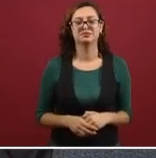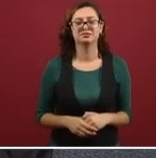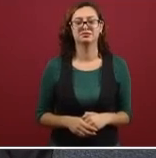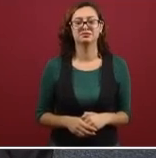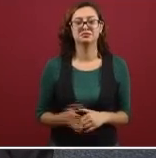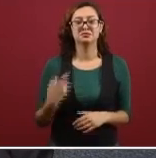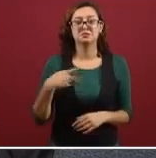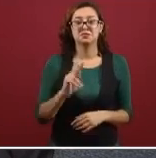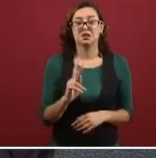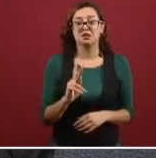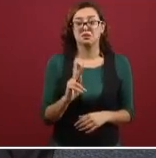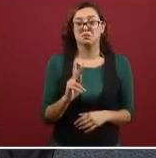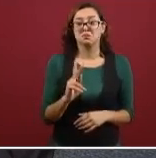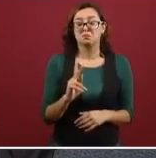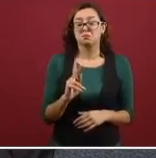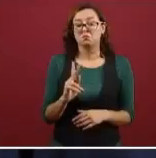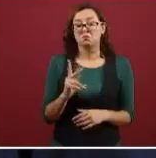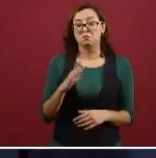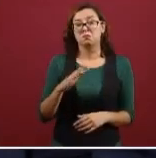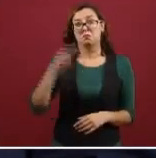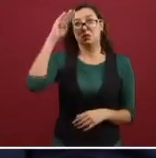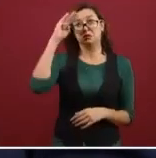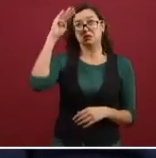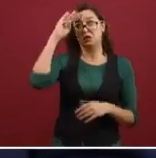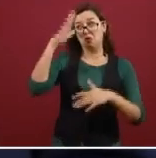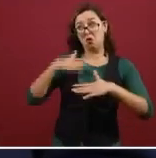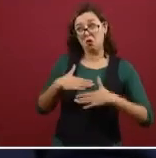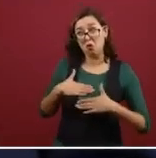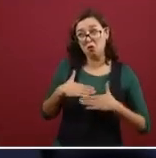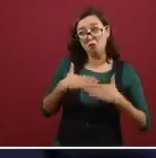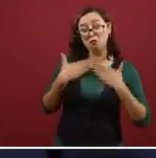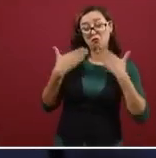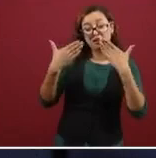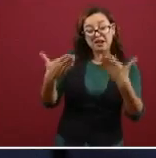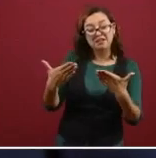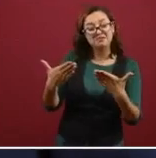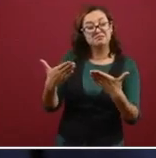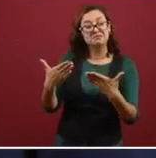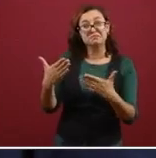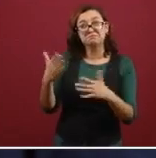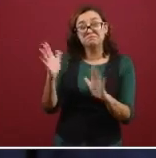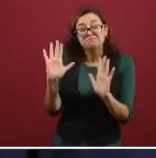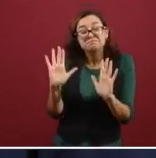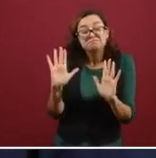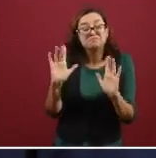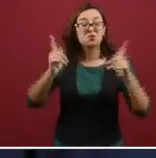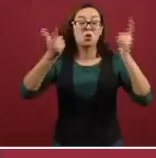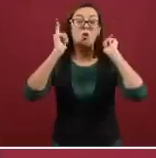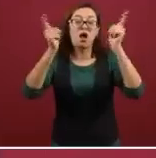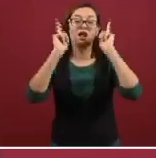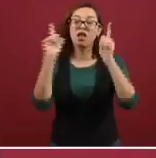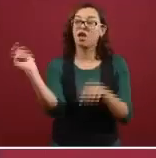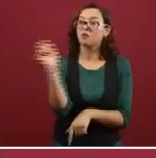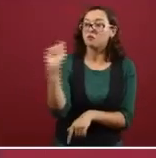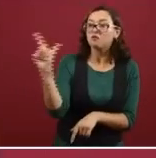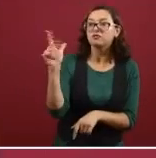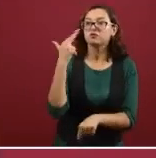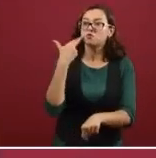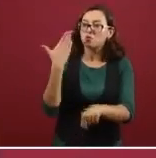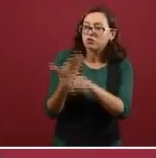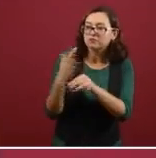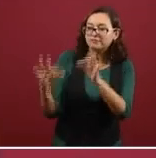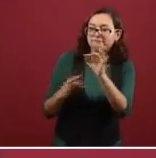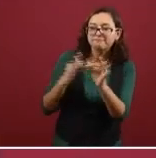a confiar, sí, ojalá, y actúen con profesionalismo y con